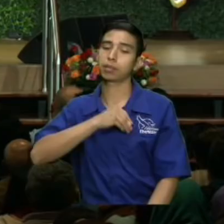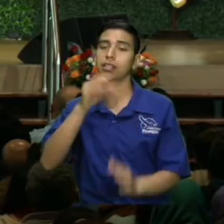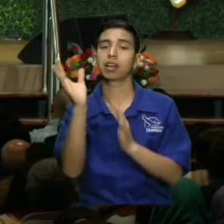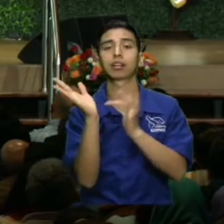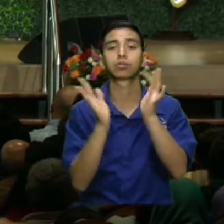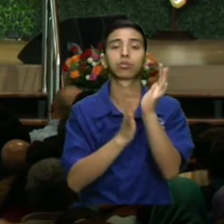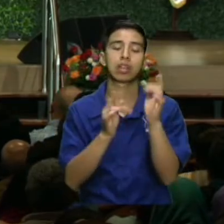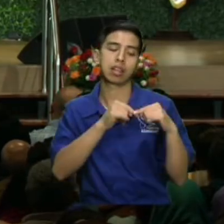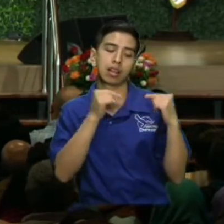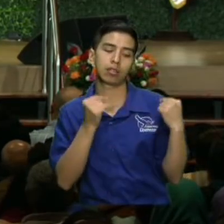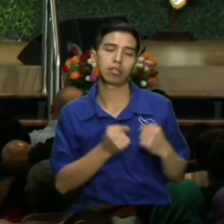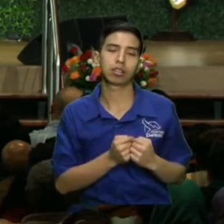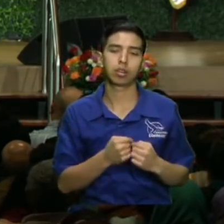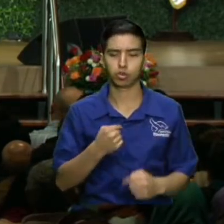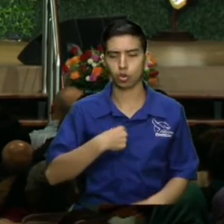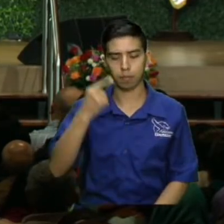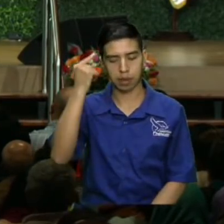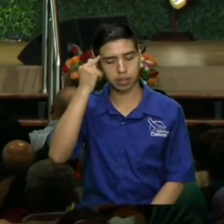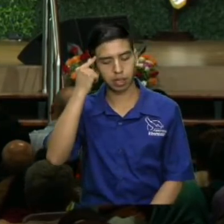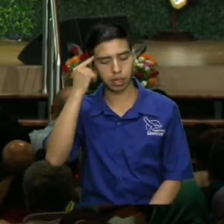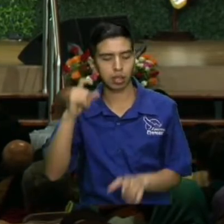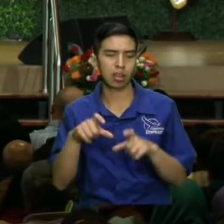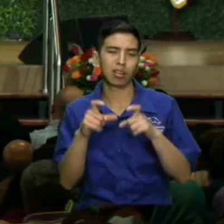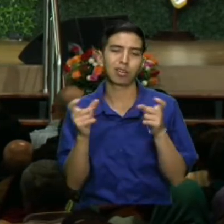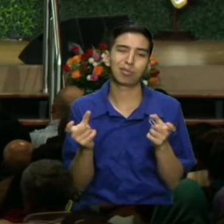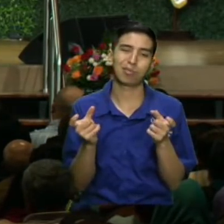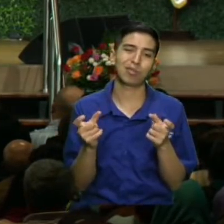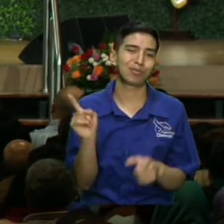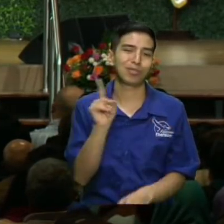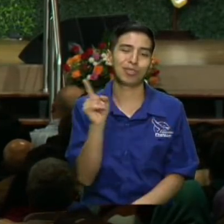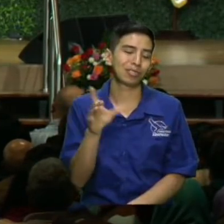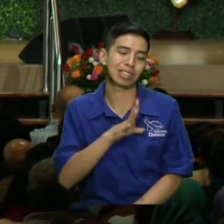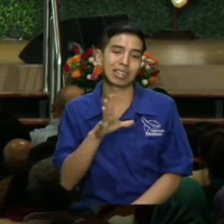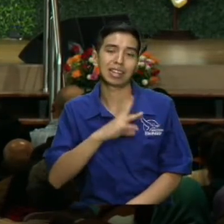fue: como no tiene la respuesta,